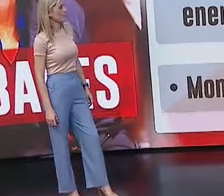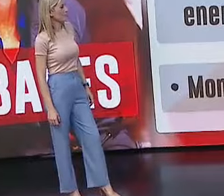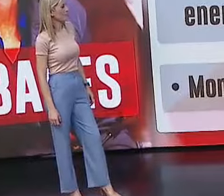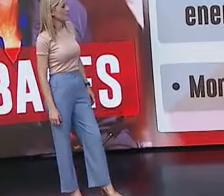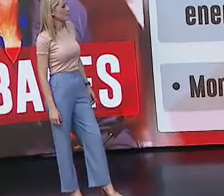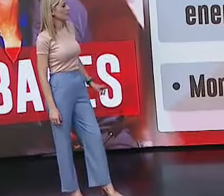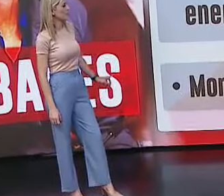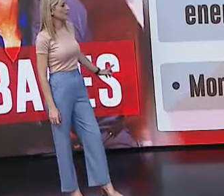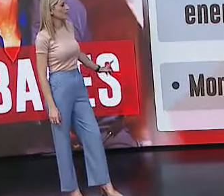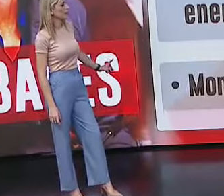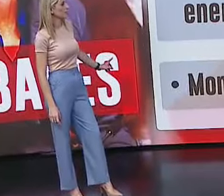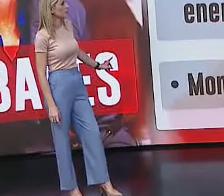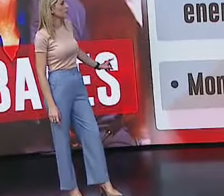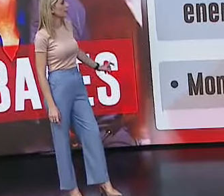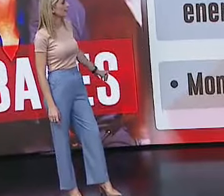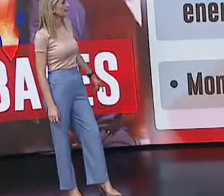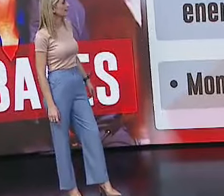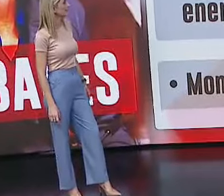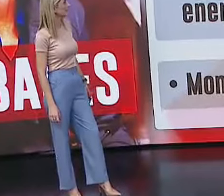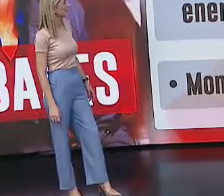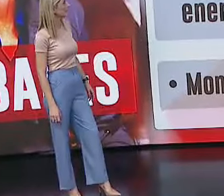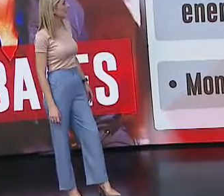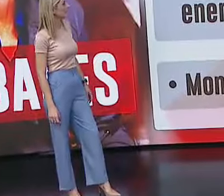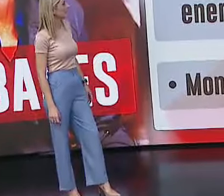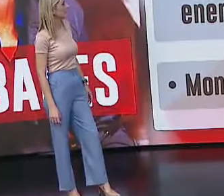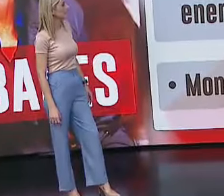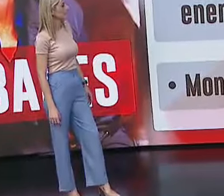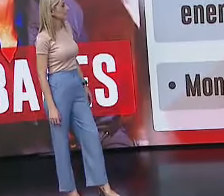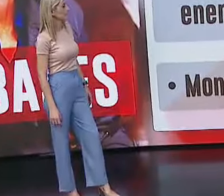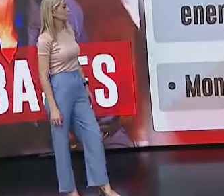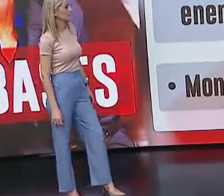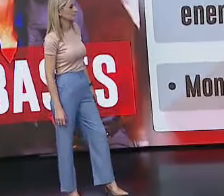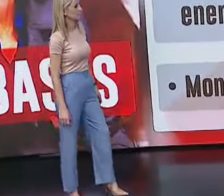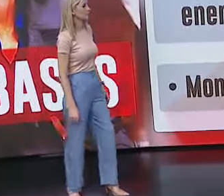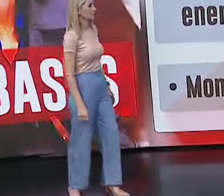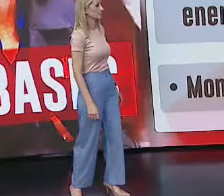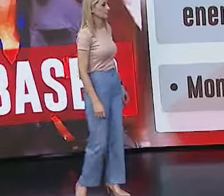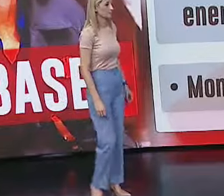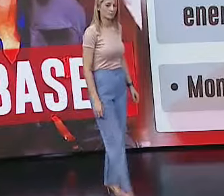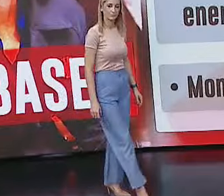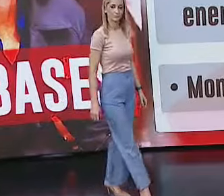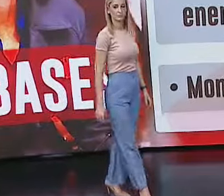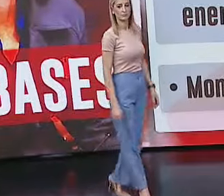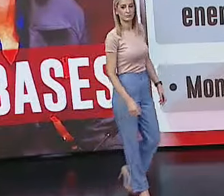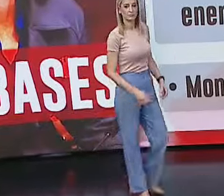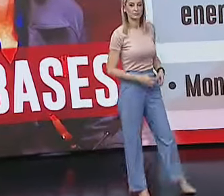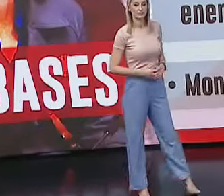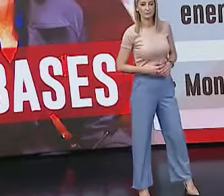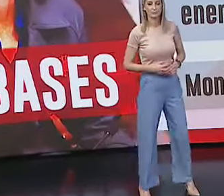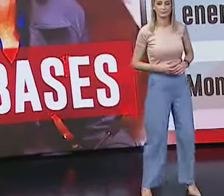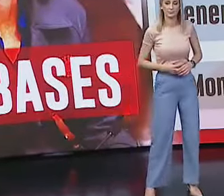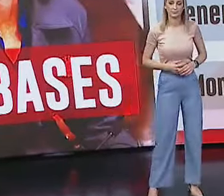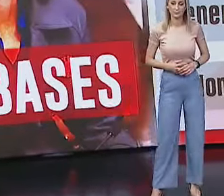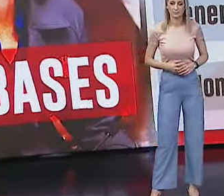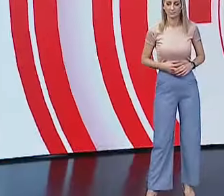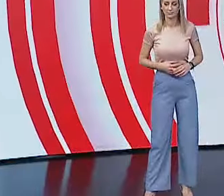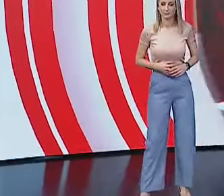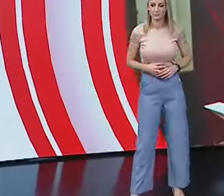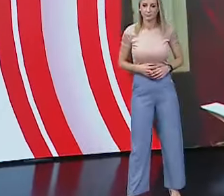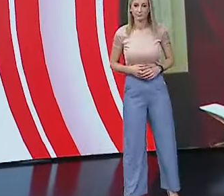Bueno, no sé si tenemos más placas. Tenemos esta una la más. Última. Bueno. Este es un resumen, entonces, más o menos de lo que se aprobó. Vuelve la